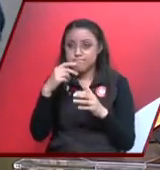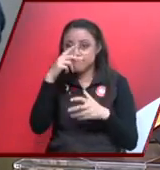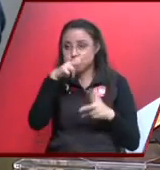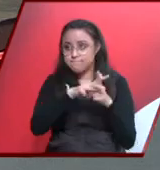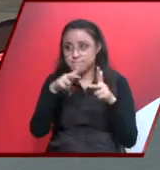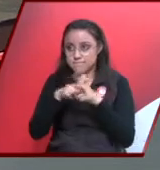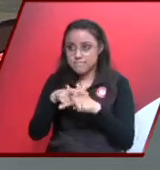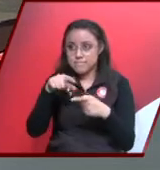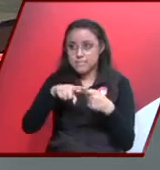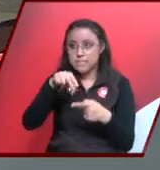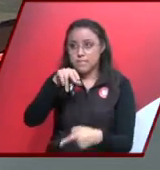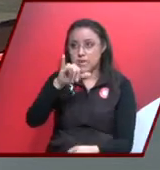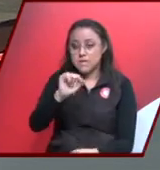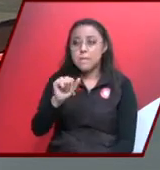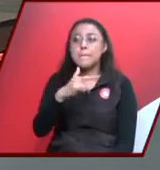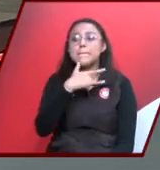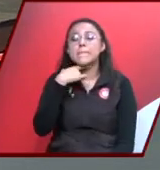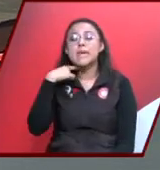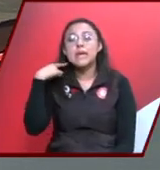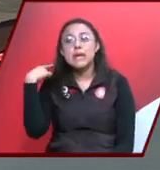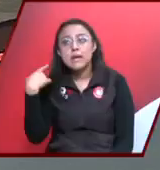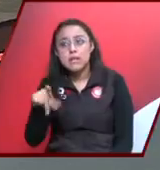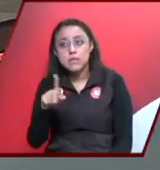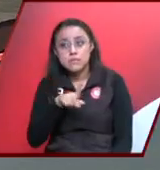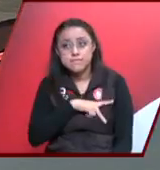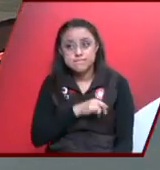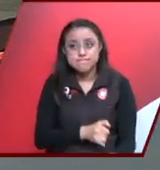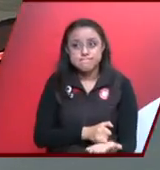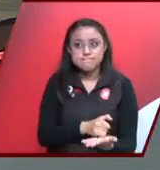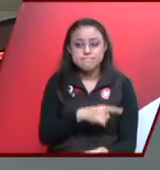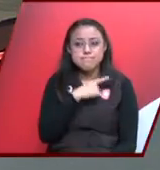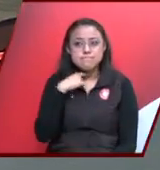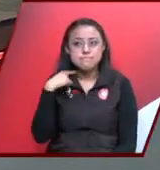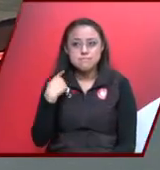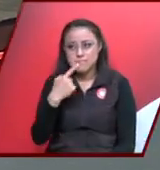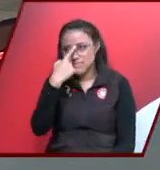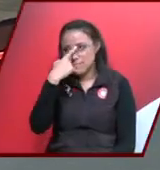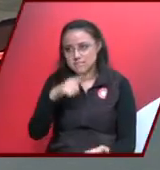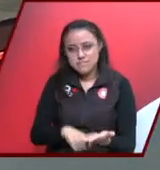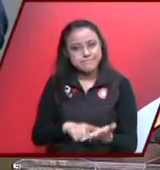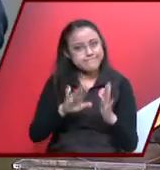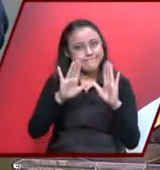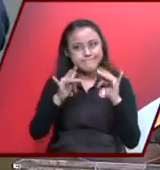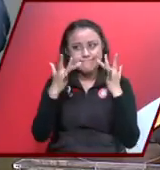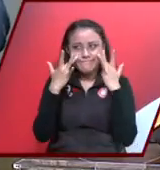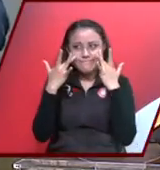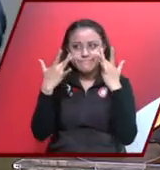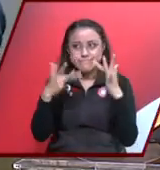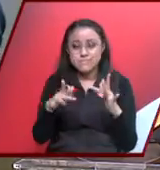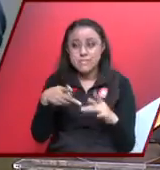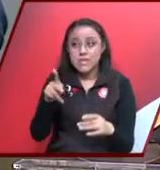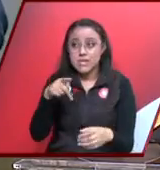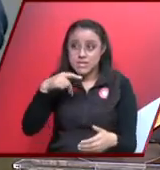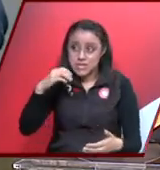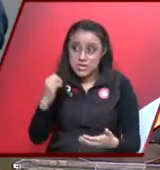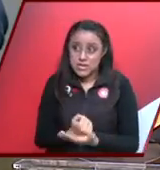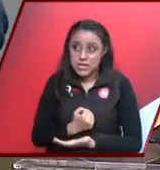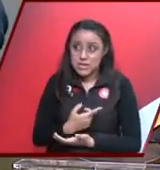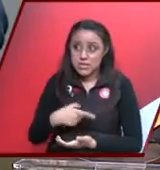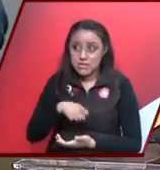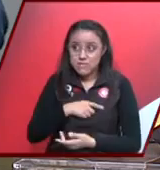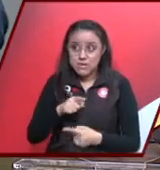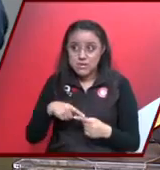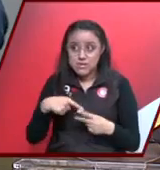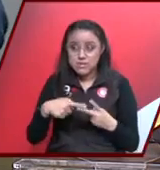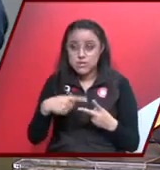Manny Pacquiao pierde, y pierde por nocaut, pierde por decisión amplia, te aseguro que se va el boxeo, no hay manera, no hay de otra. Pero si gana, tiene